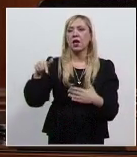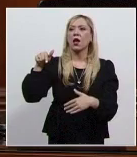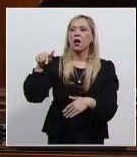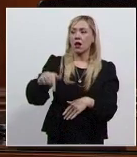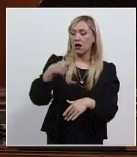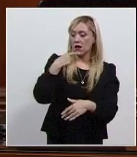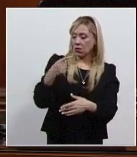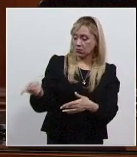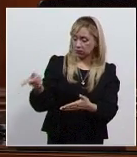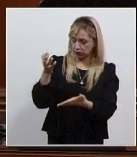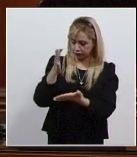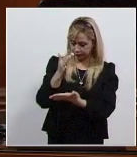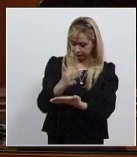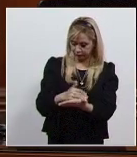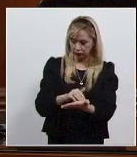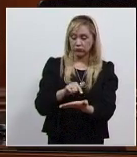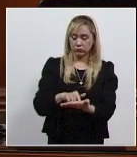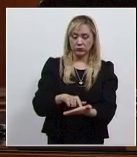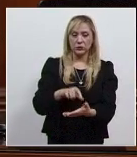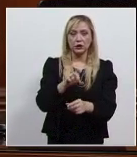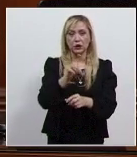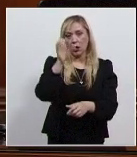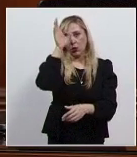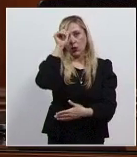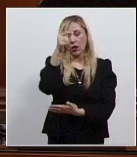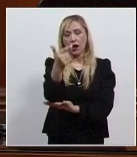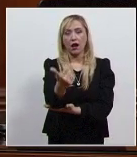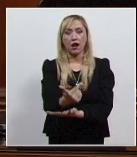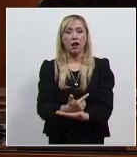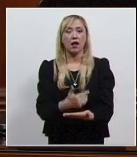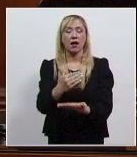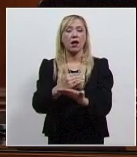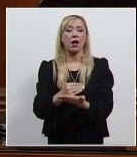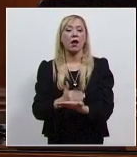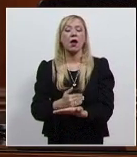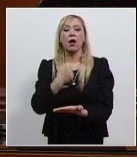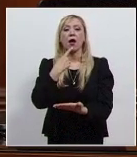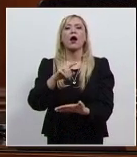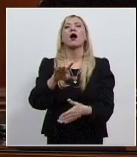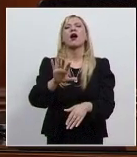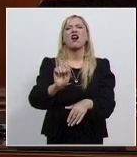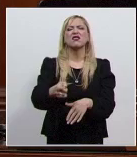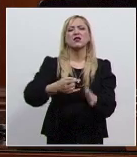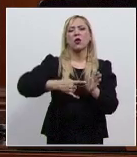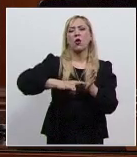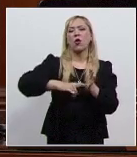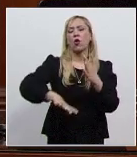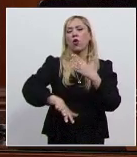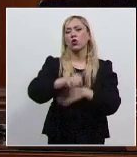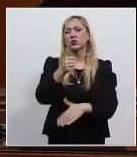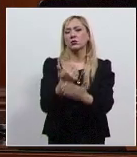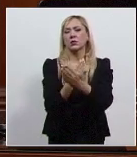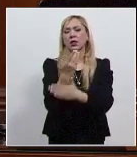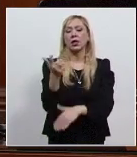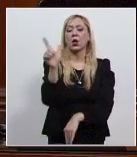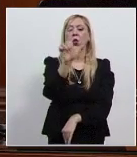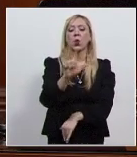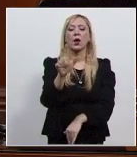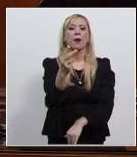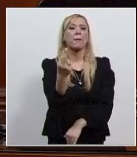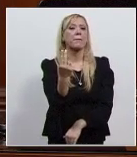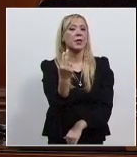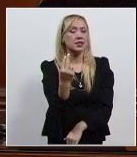que acudan a la sesión pública que tendrá lugar a las 11 horas del próximo lunes